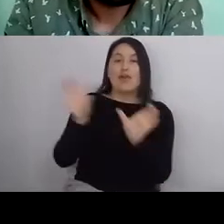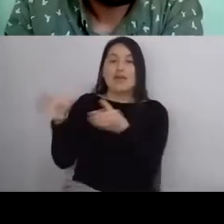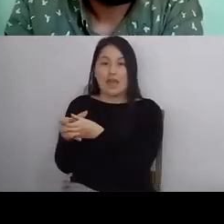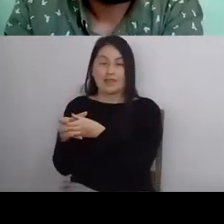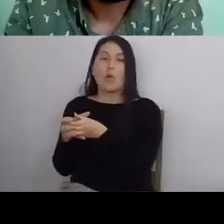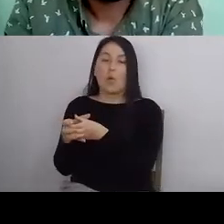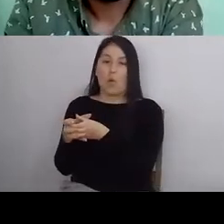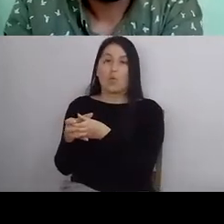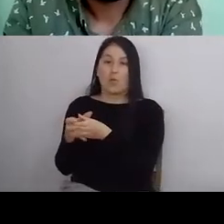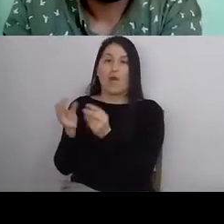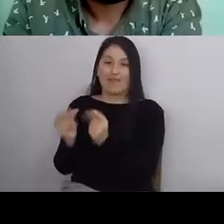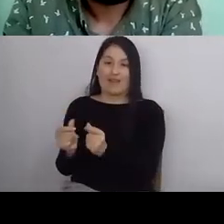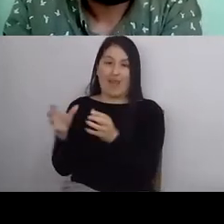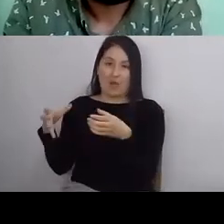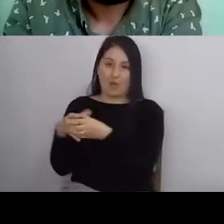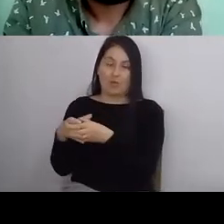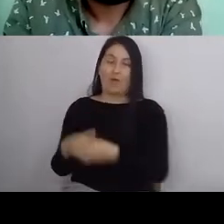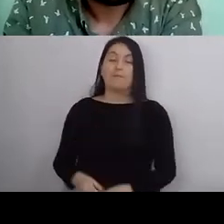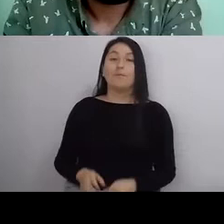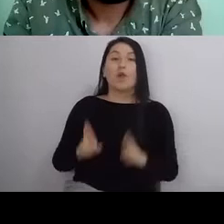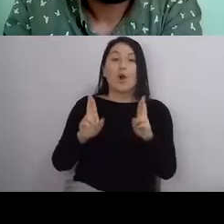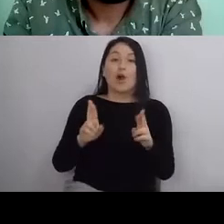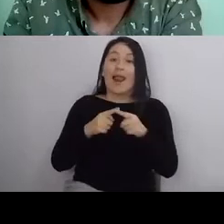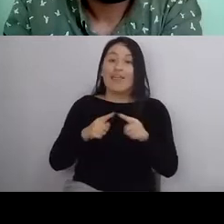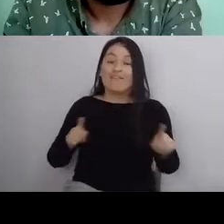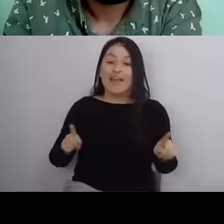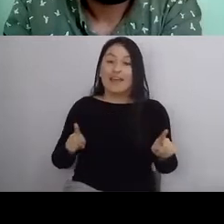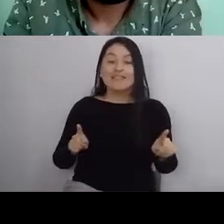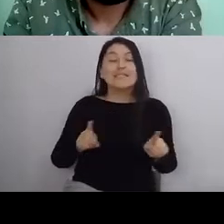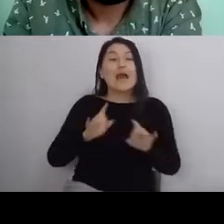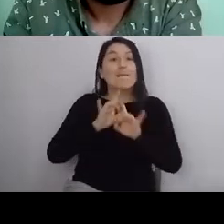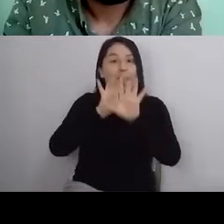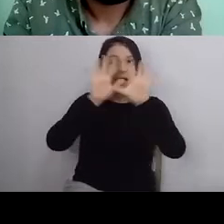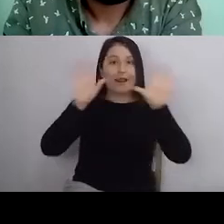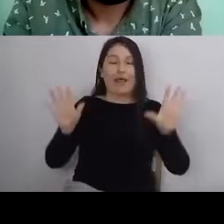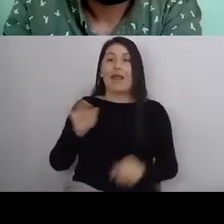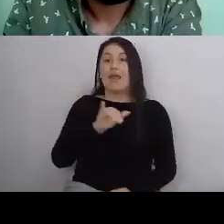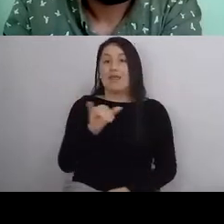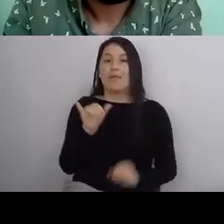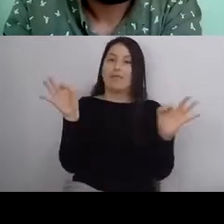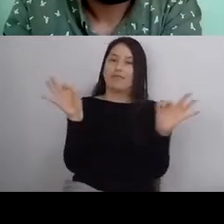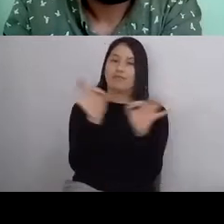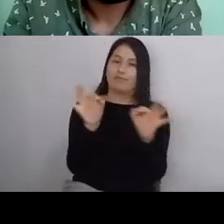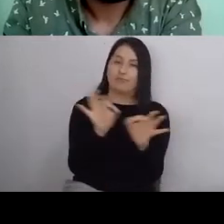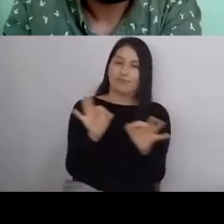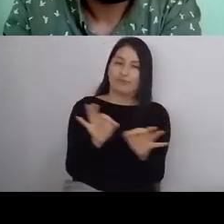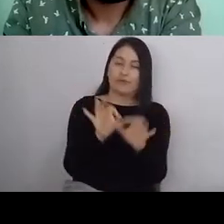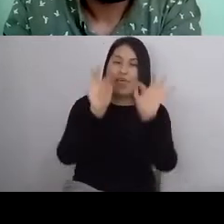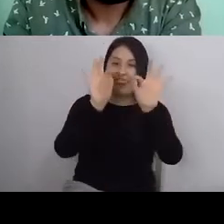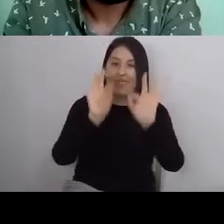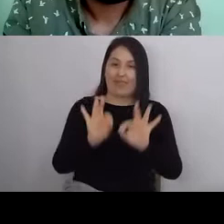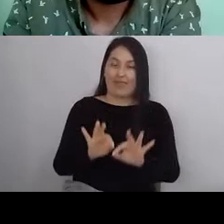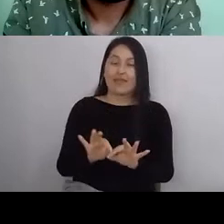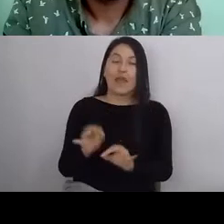Pasemos a la siguiente lámina. Espero que la diferencia ya vaya quedando un poco más clara, pero vamos a ir entrando cada vez en más detalles, ¿ya? Hago el recuerdo a todas las